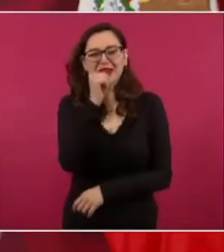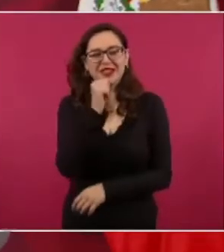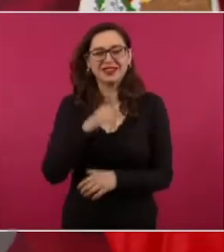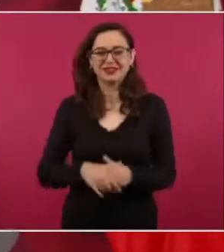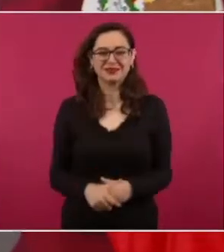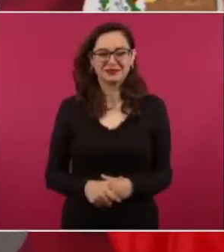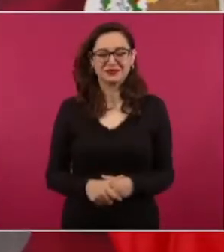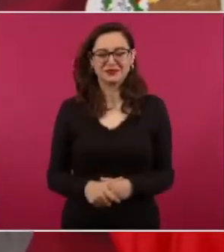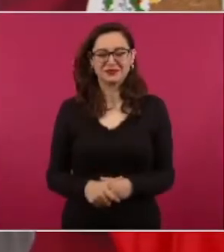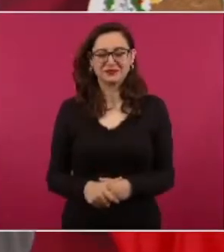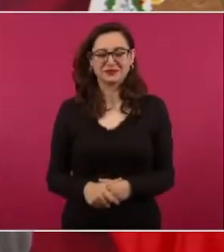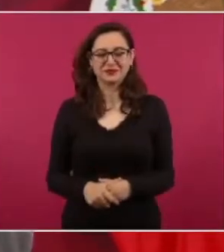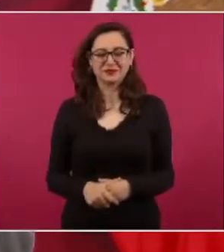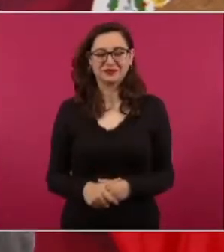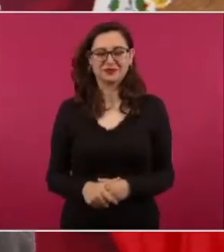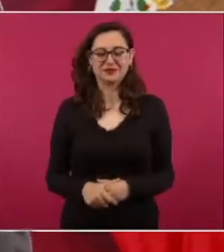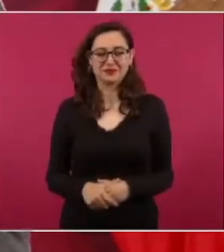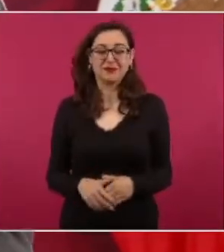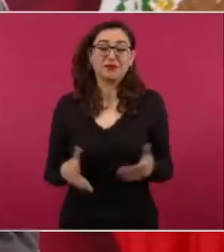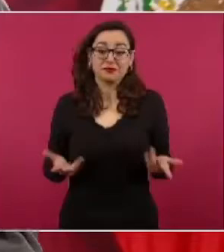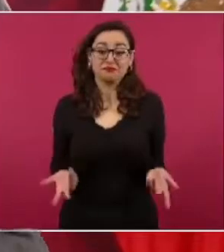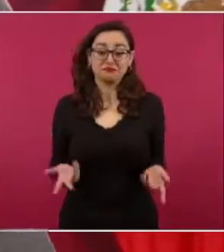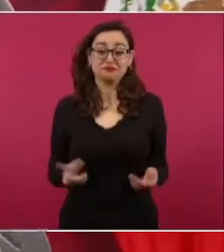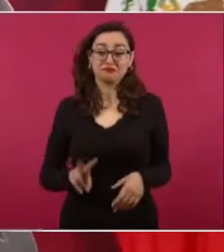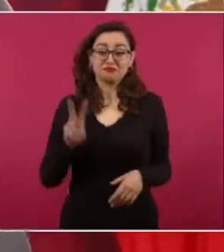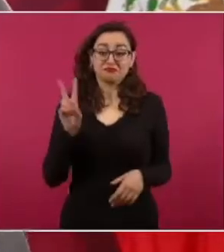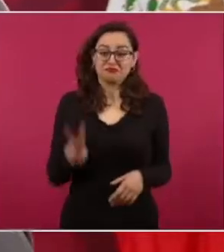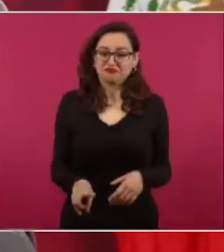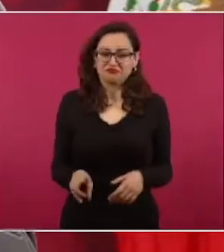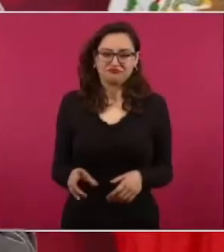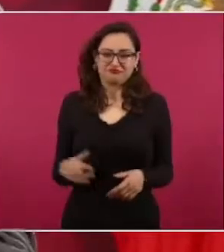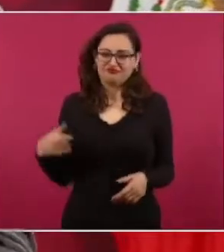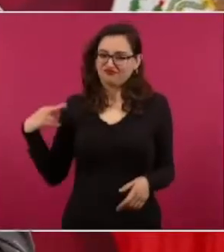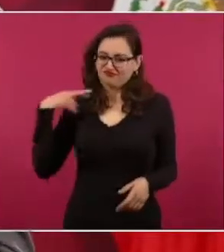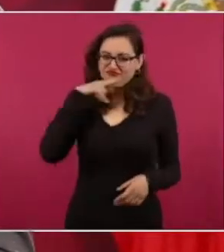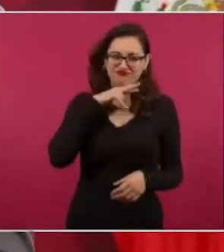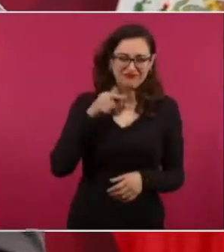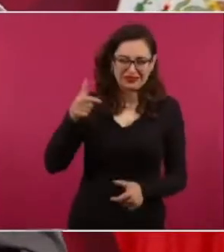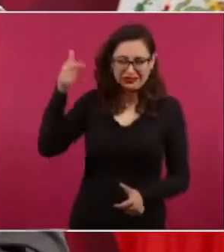Y una de esas cosas que no se puede